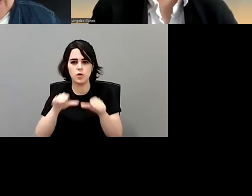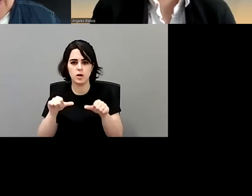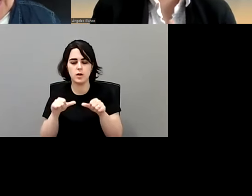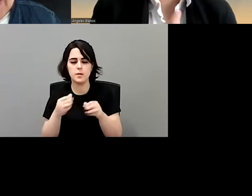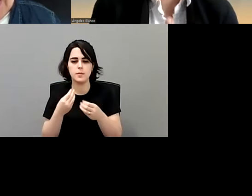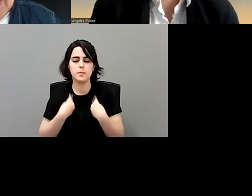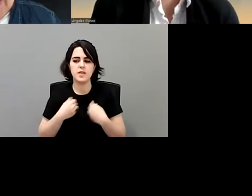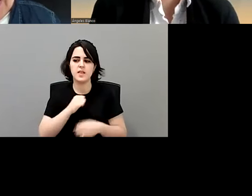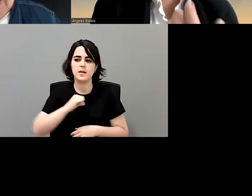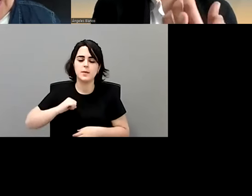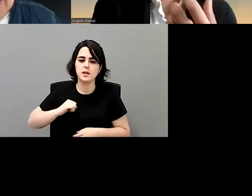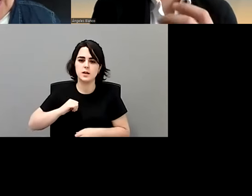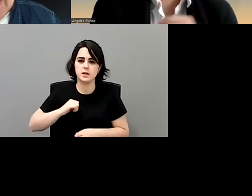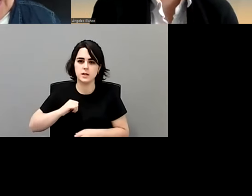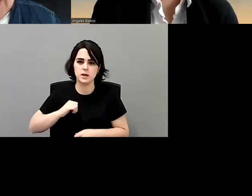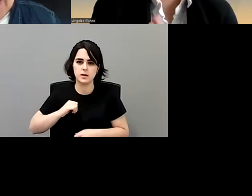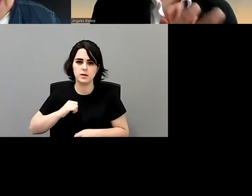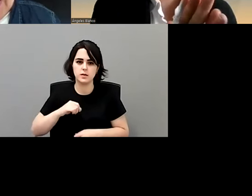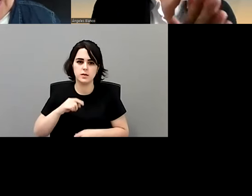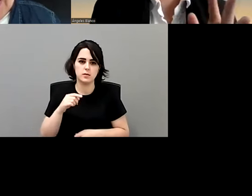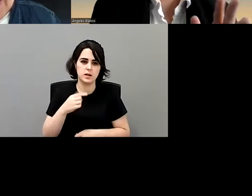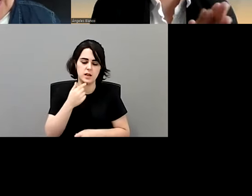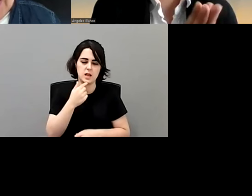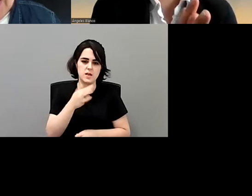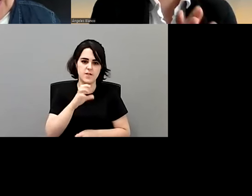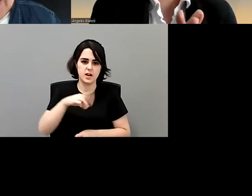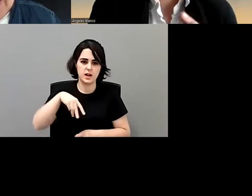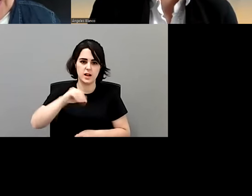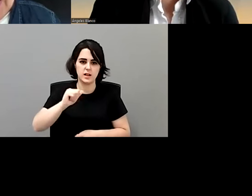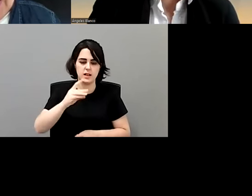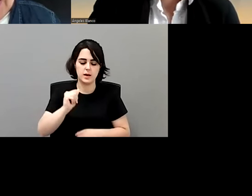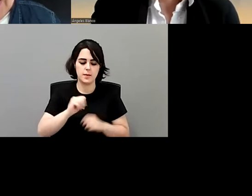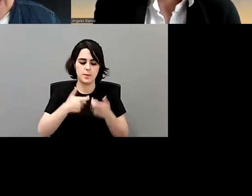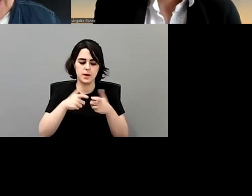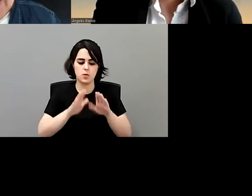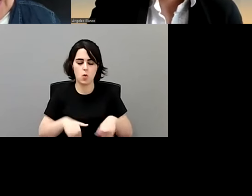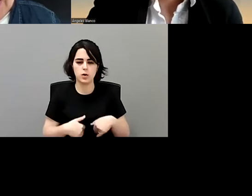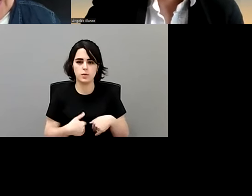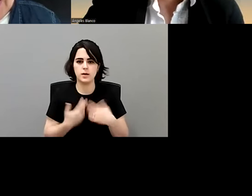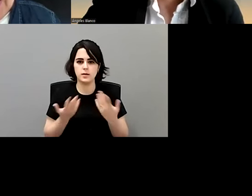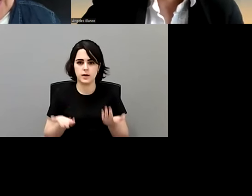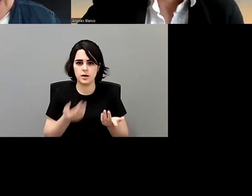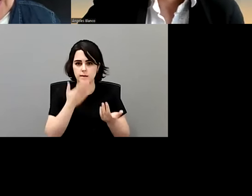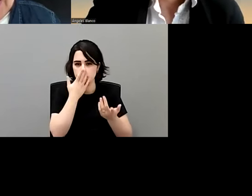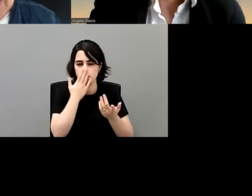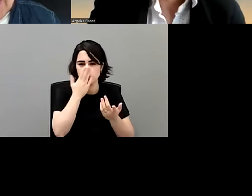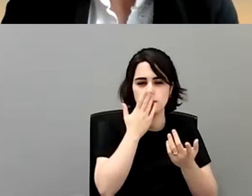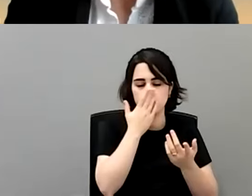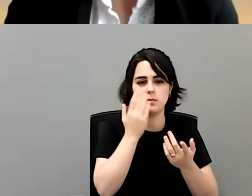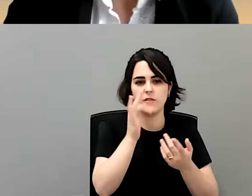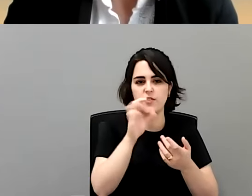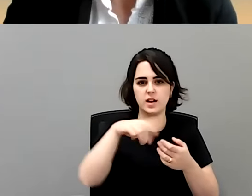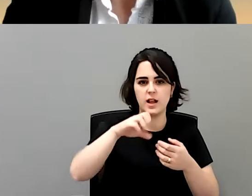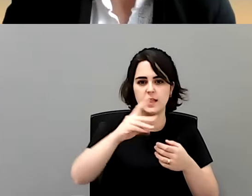vida independiente, que es lo que venía diciendo Fernanda en la última parte, claro, planteabas, Fernanda,